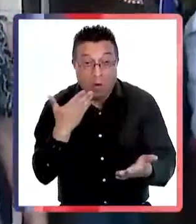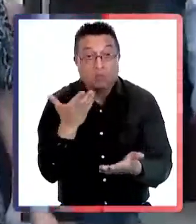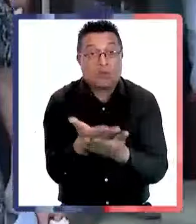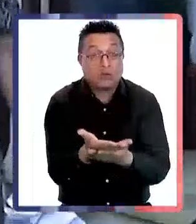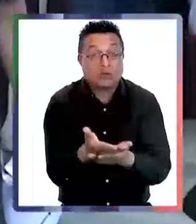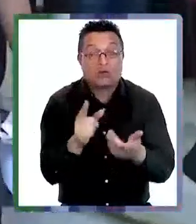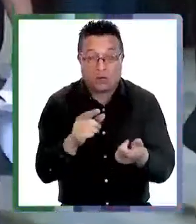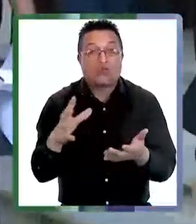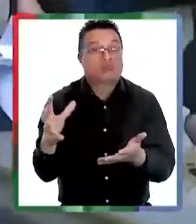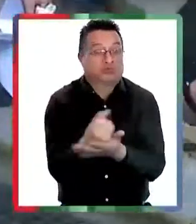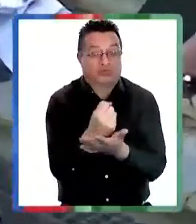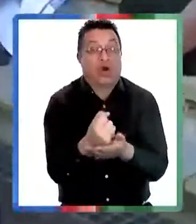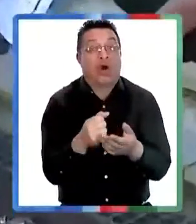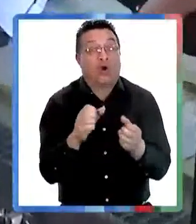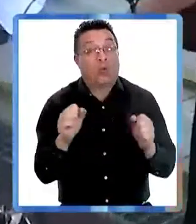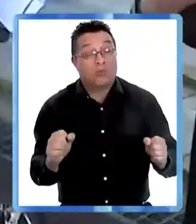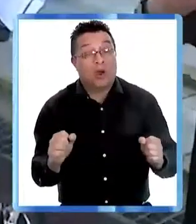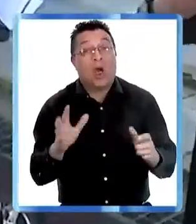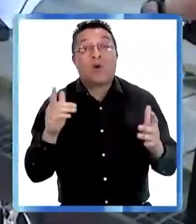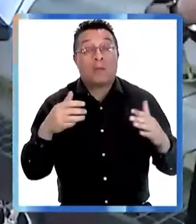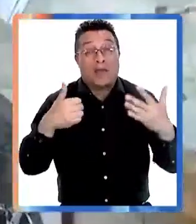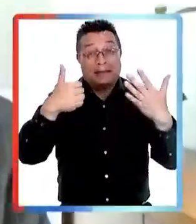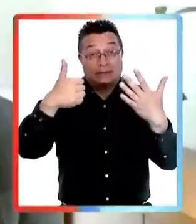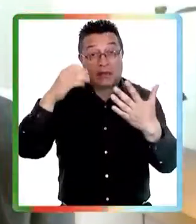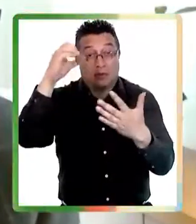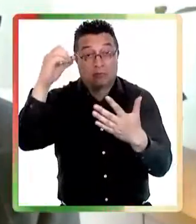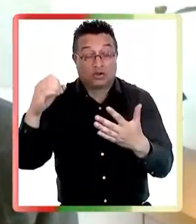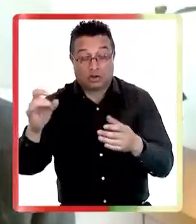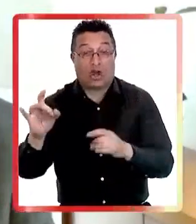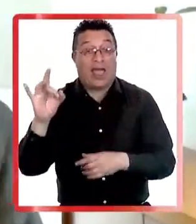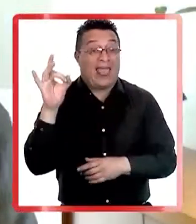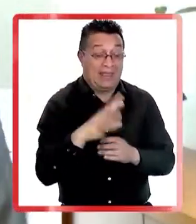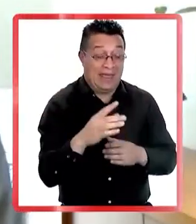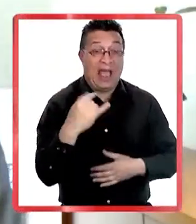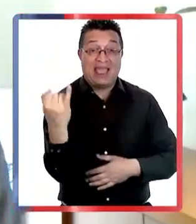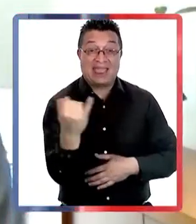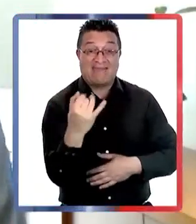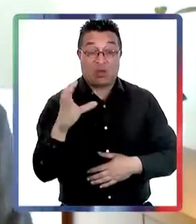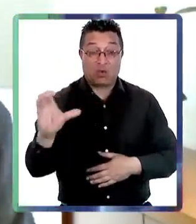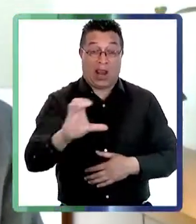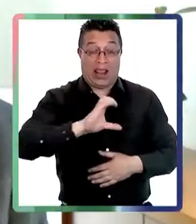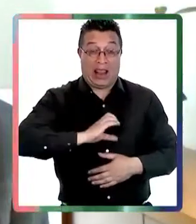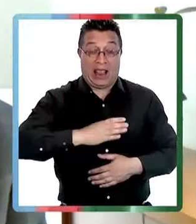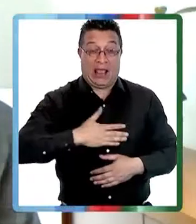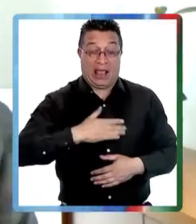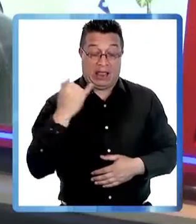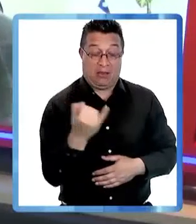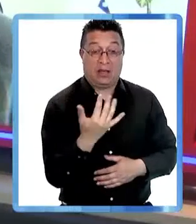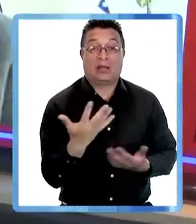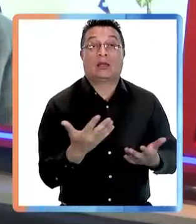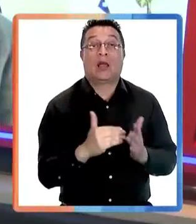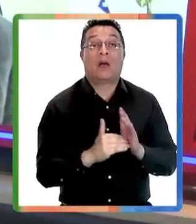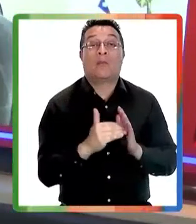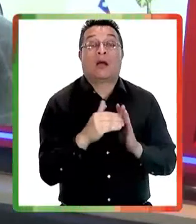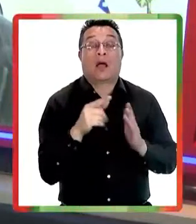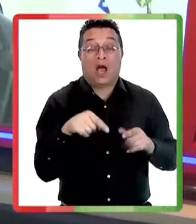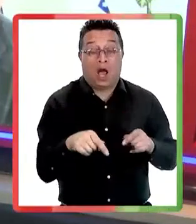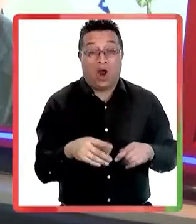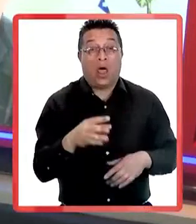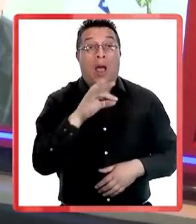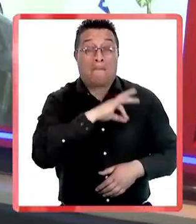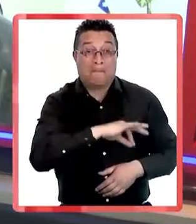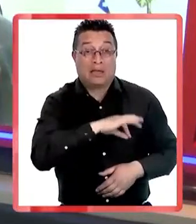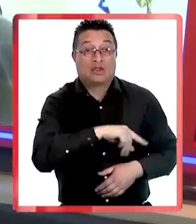proponiendo no se van a poder lograr, porque si el 6% va a las cuentas individuales, lo que va a pasar es que el aumento a los